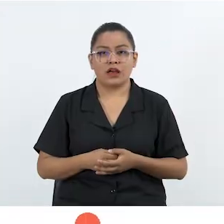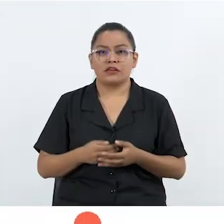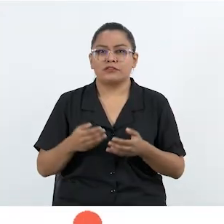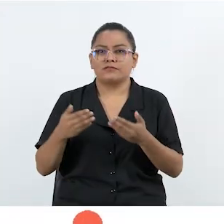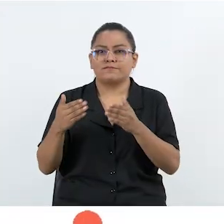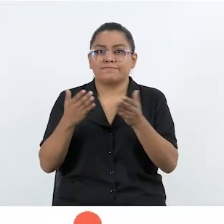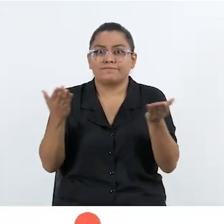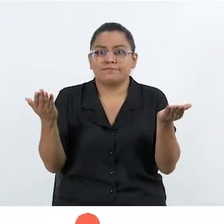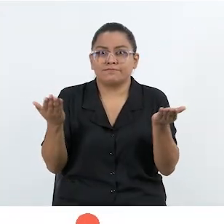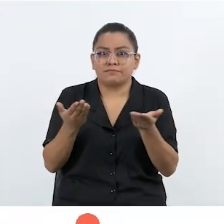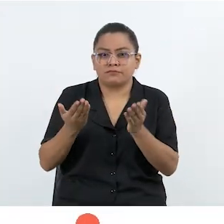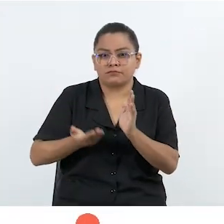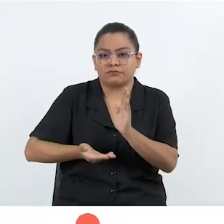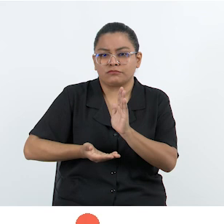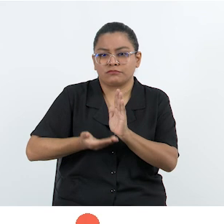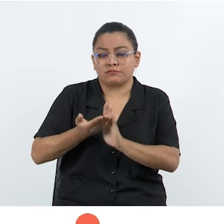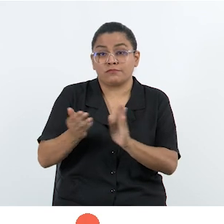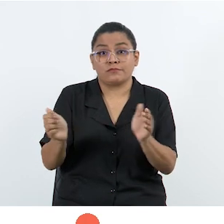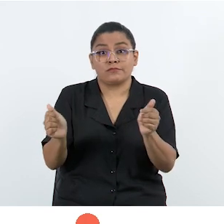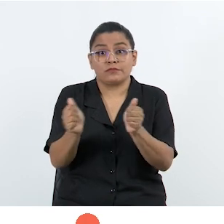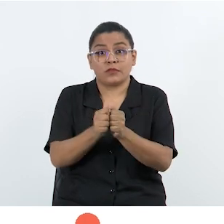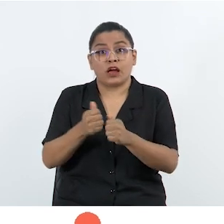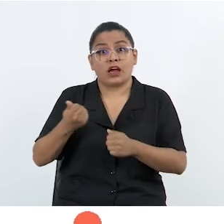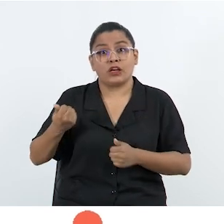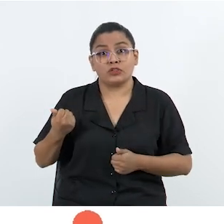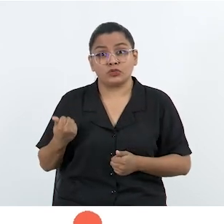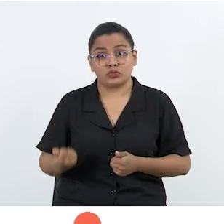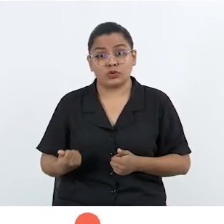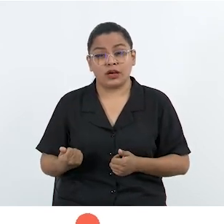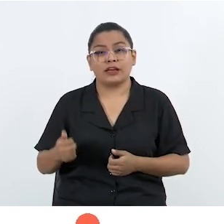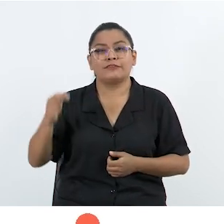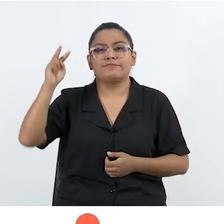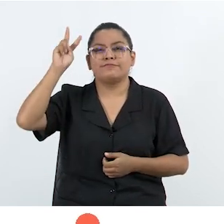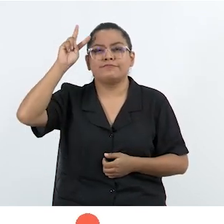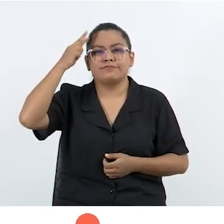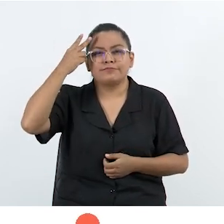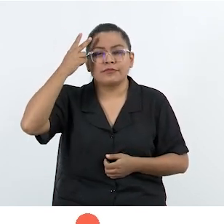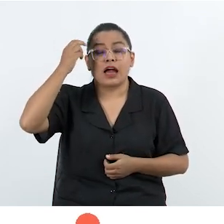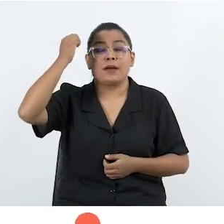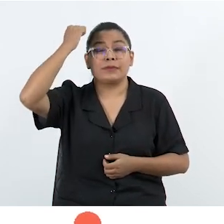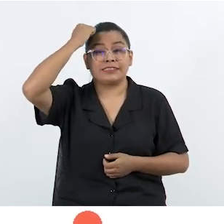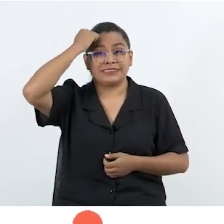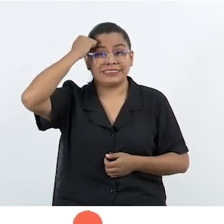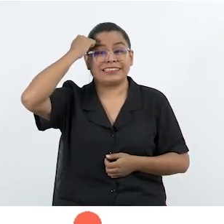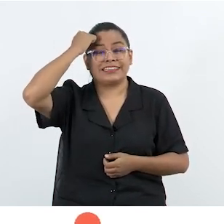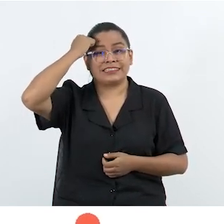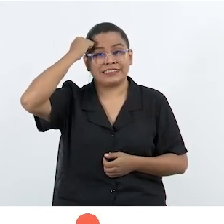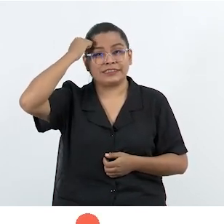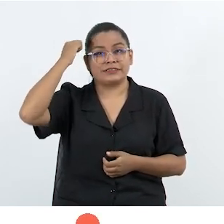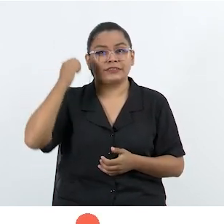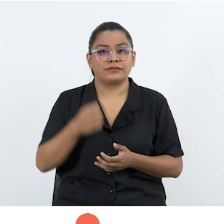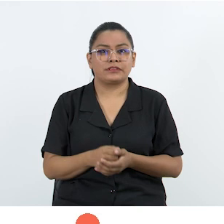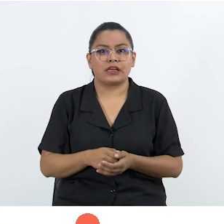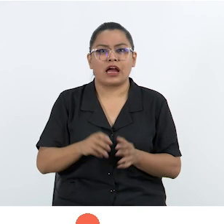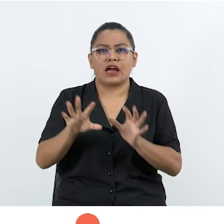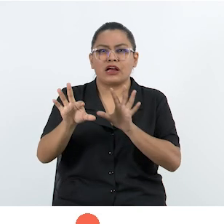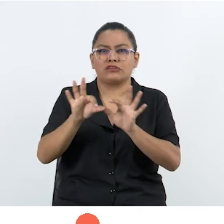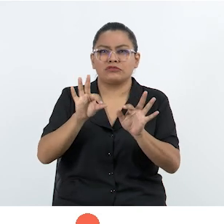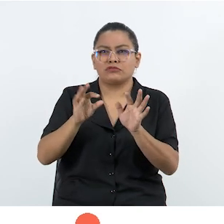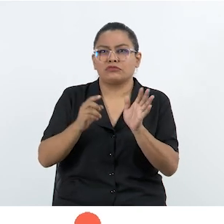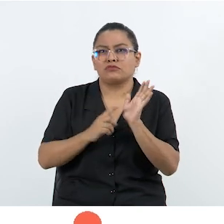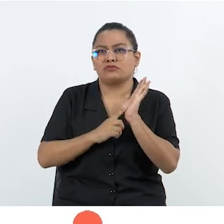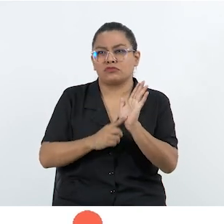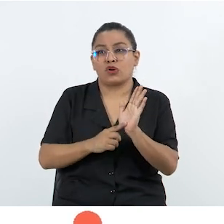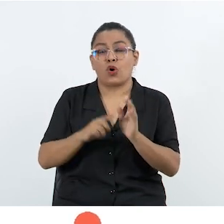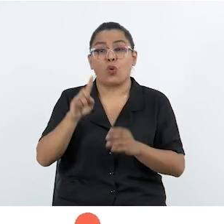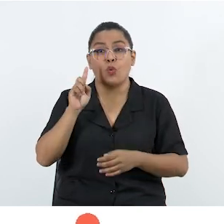Existen acciones que al desarrollarlas con nuestros estudiantes nos llevarán a generar aprendizajes significativos. Algunas acciones